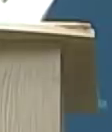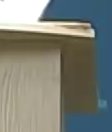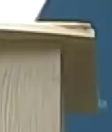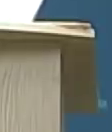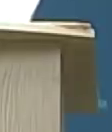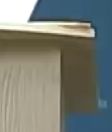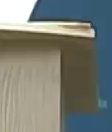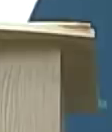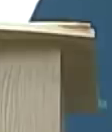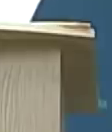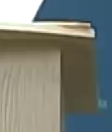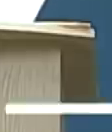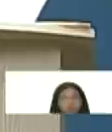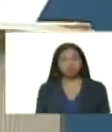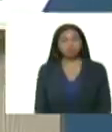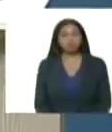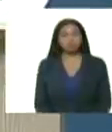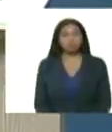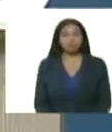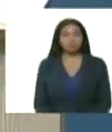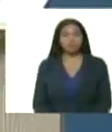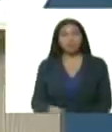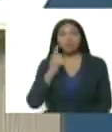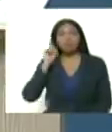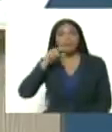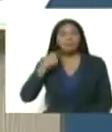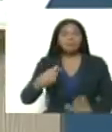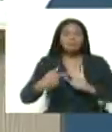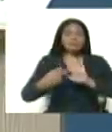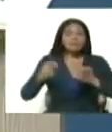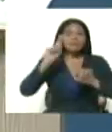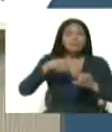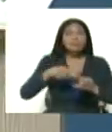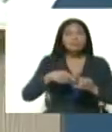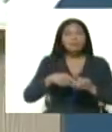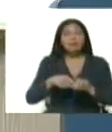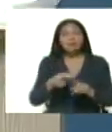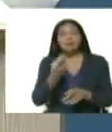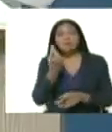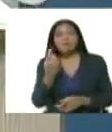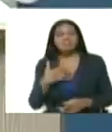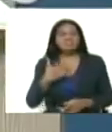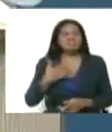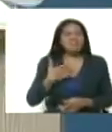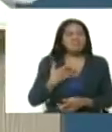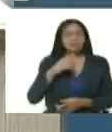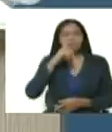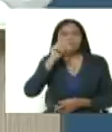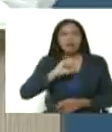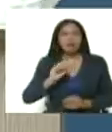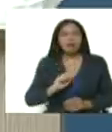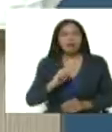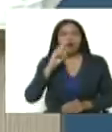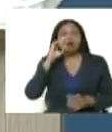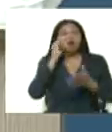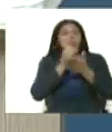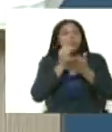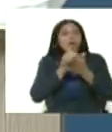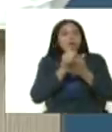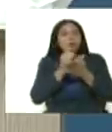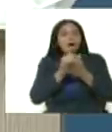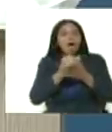por COVID-19, y además de ausencia completa de síntomas, una prueba de PCR, es decir, de